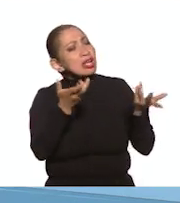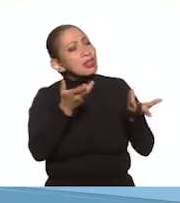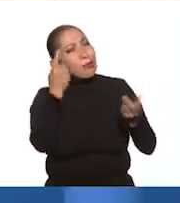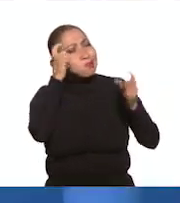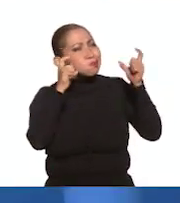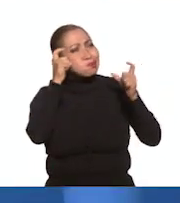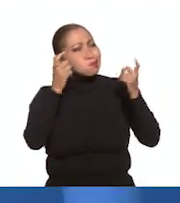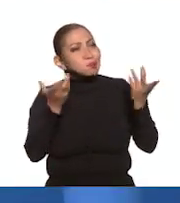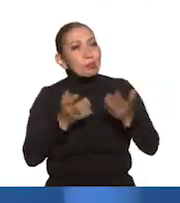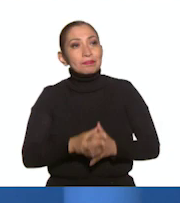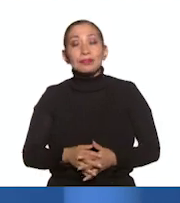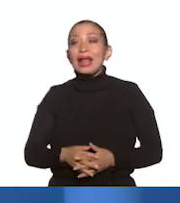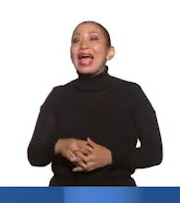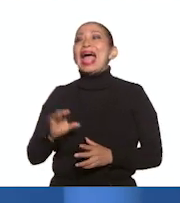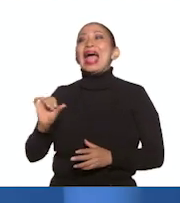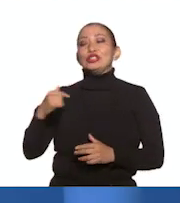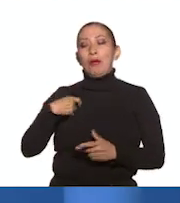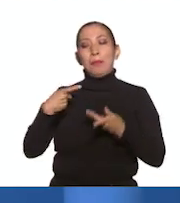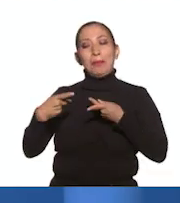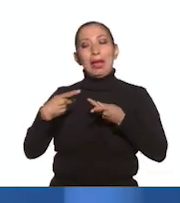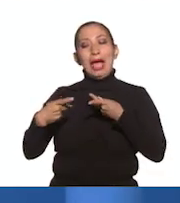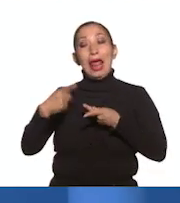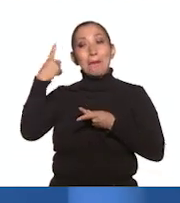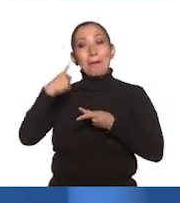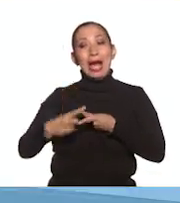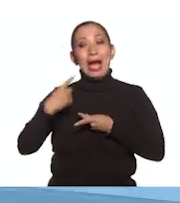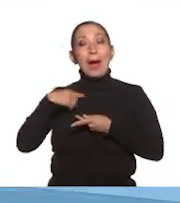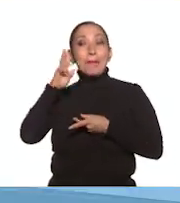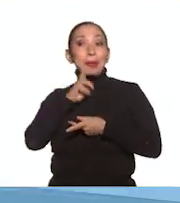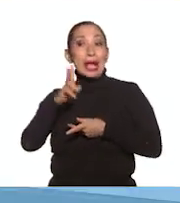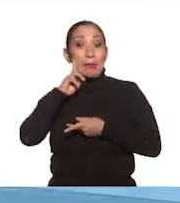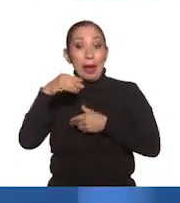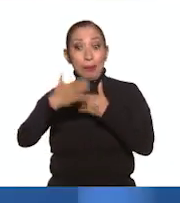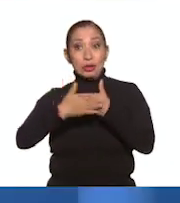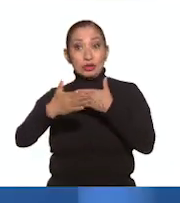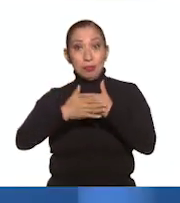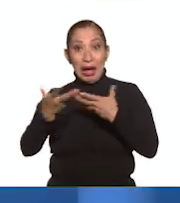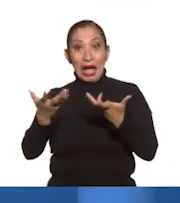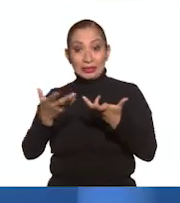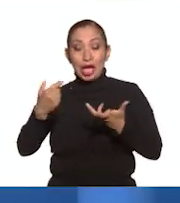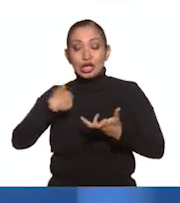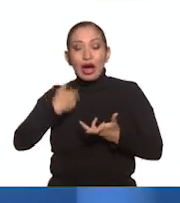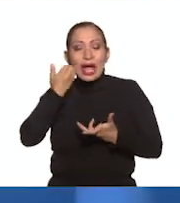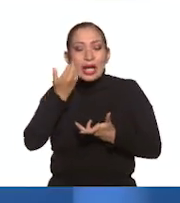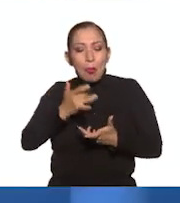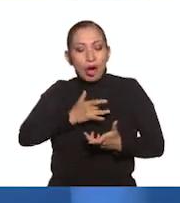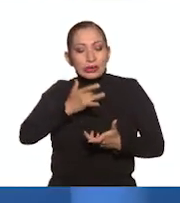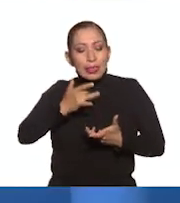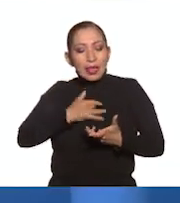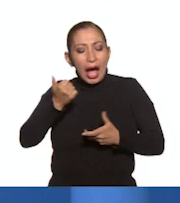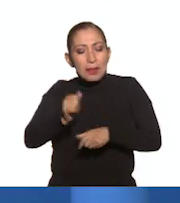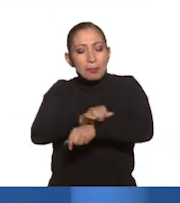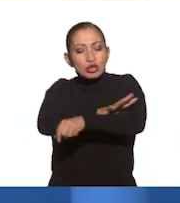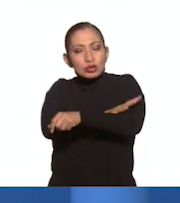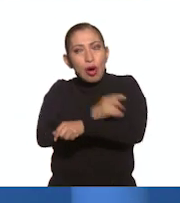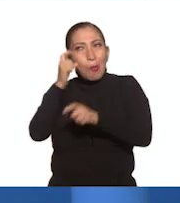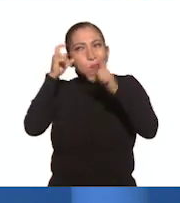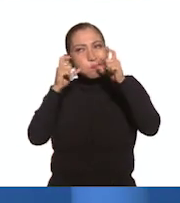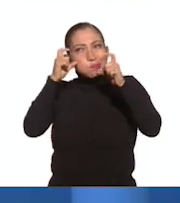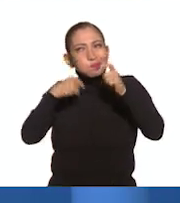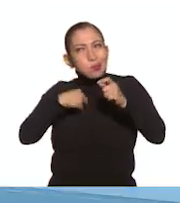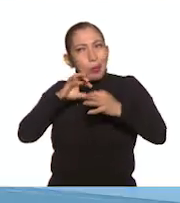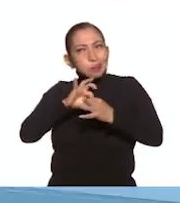haciendo? Ah, es que me estoy preparando para una audición que voy a tener y estaba tratando de representar cada una de las emociones básicas que